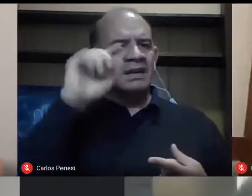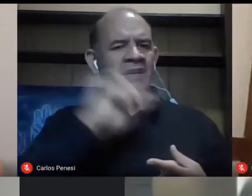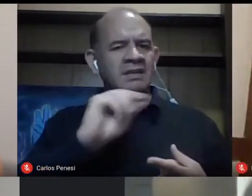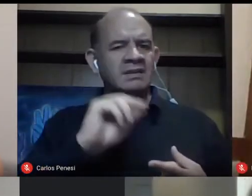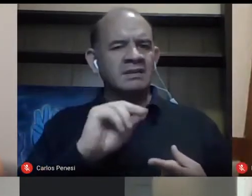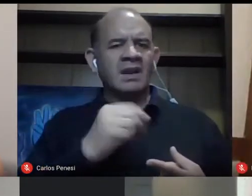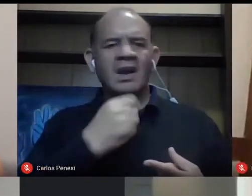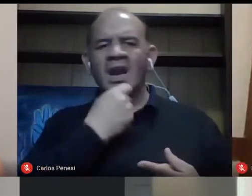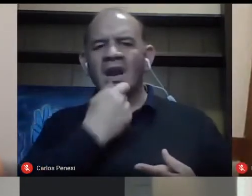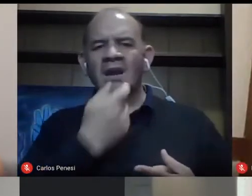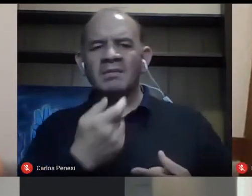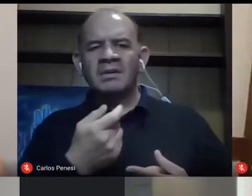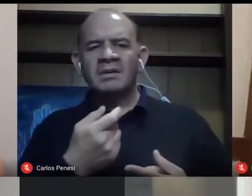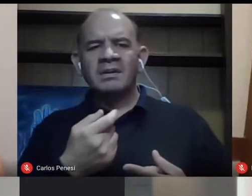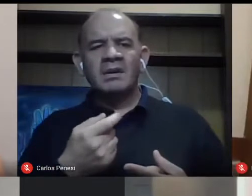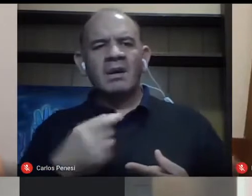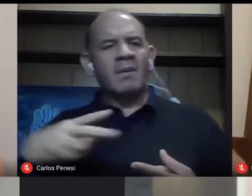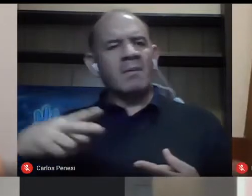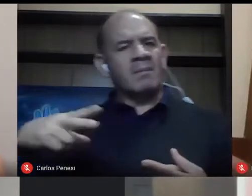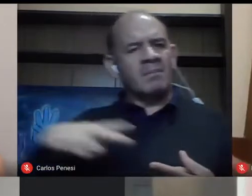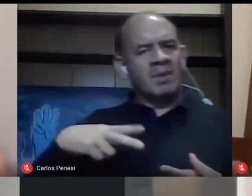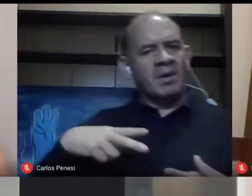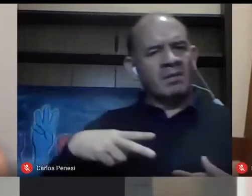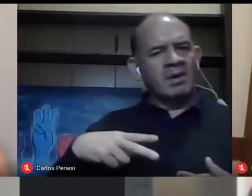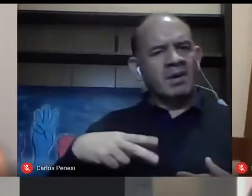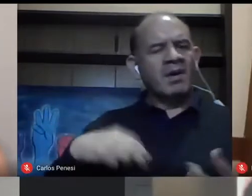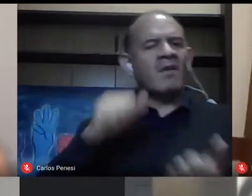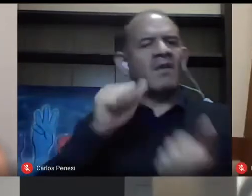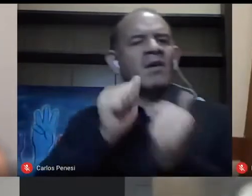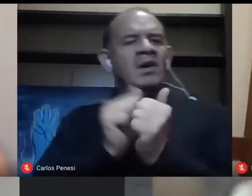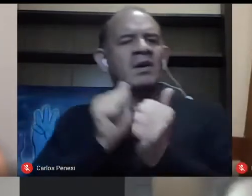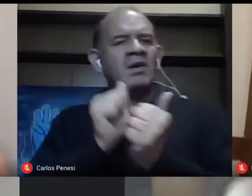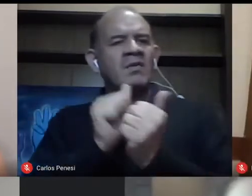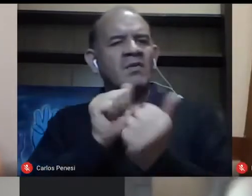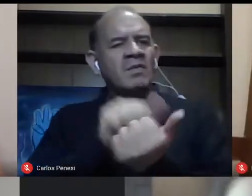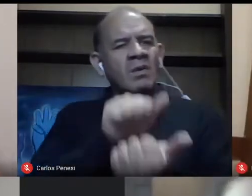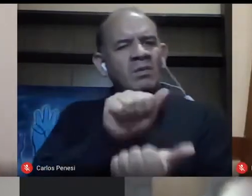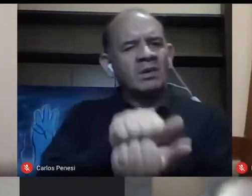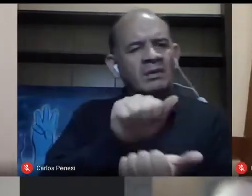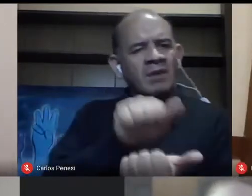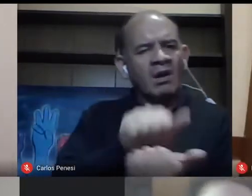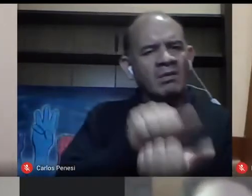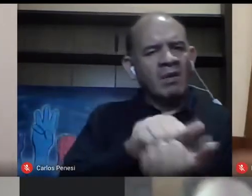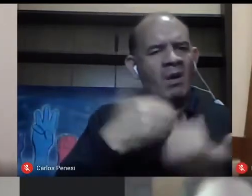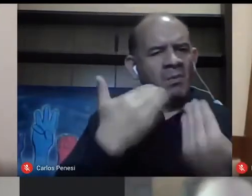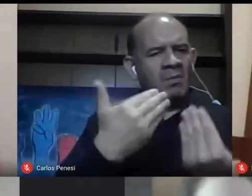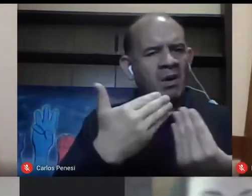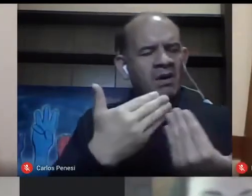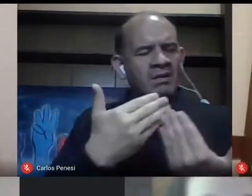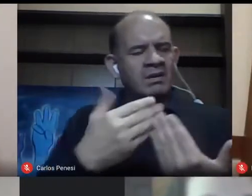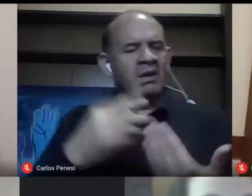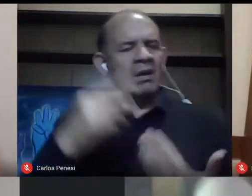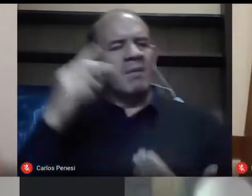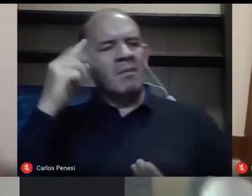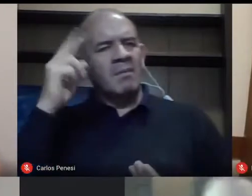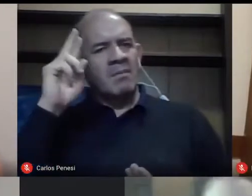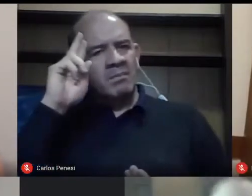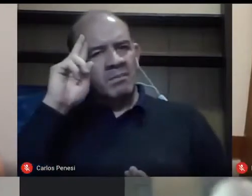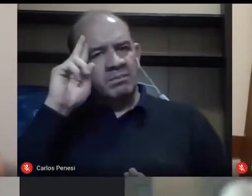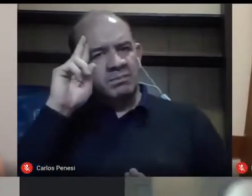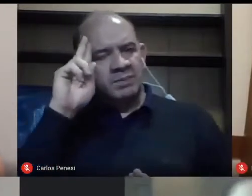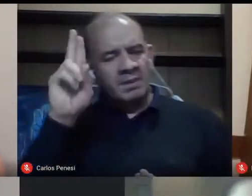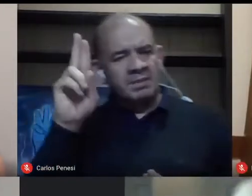sean públicas o privadas, sin fines de lucro, cuyo objeto sea prestar